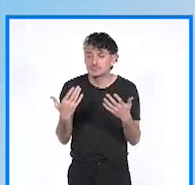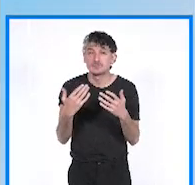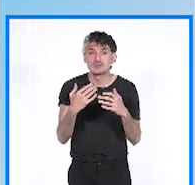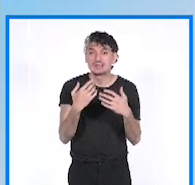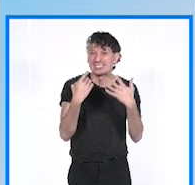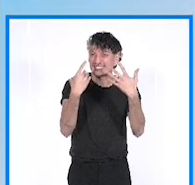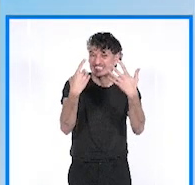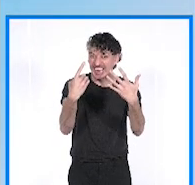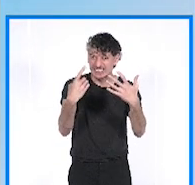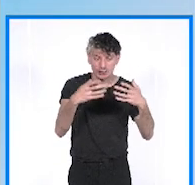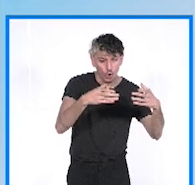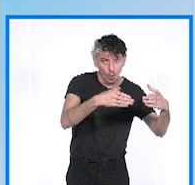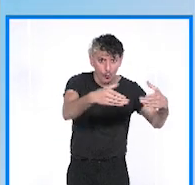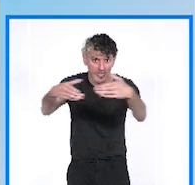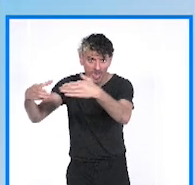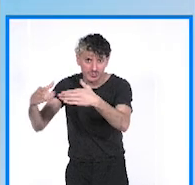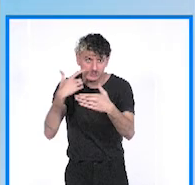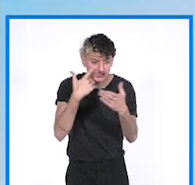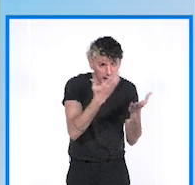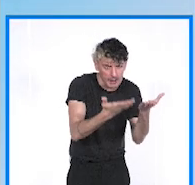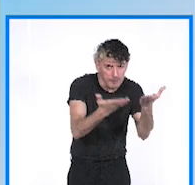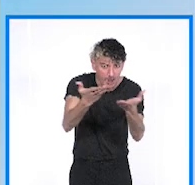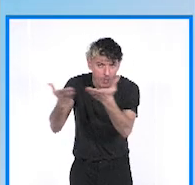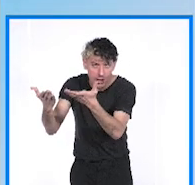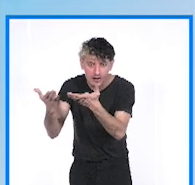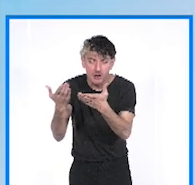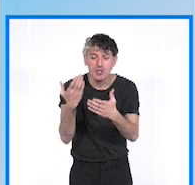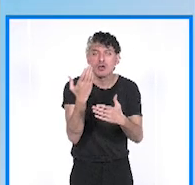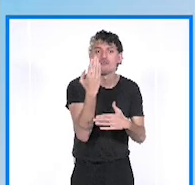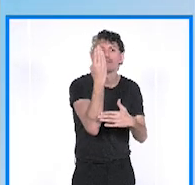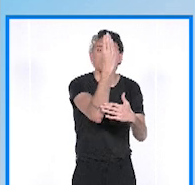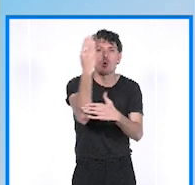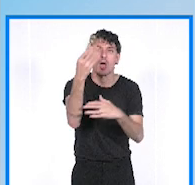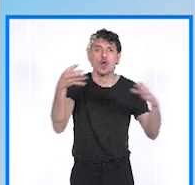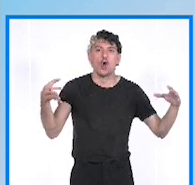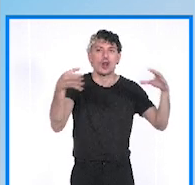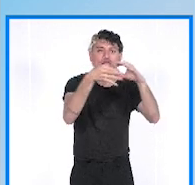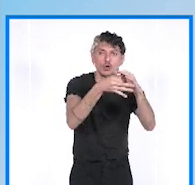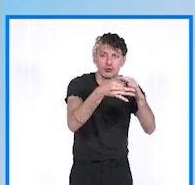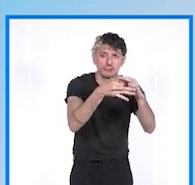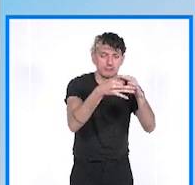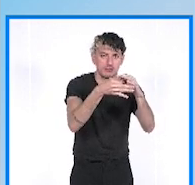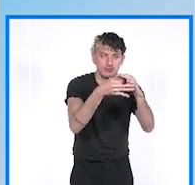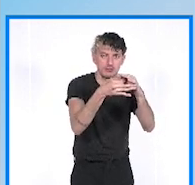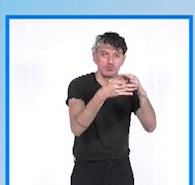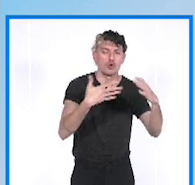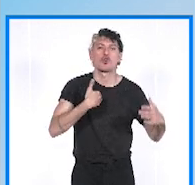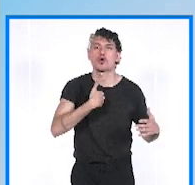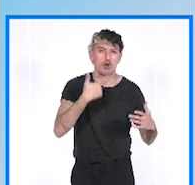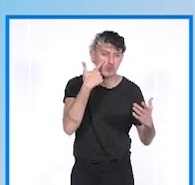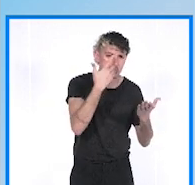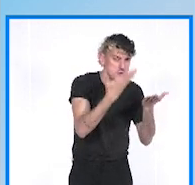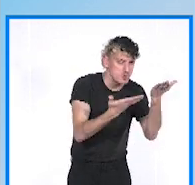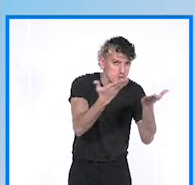comunidades concretas el el proceso de de seis conectores comunitarios en seis territorios concretos eh ahí cuando